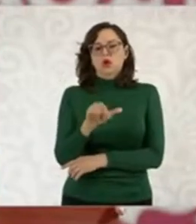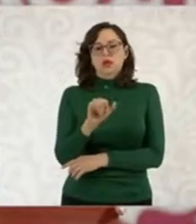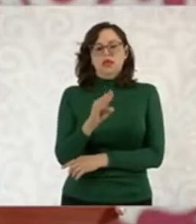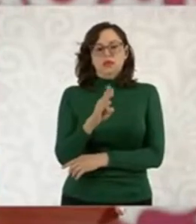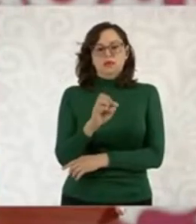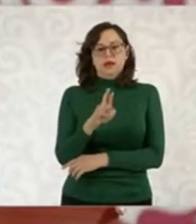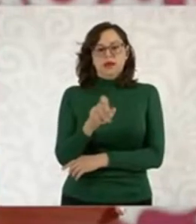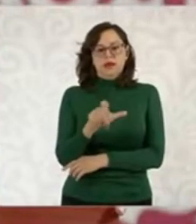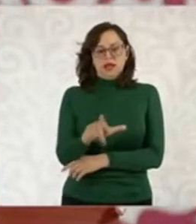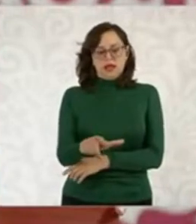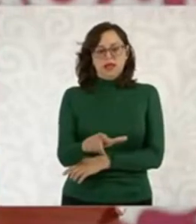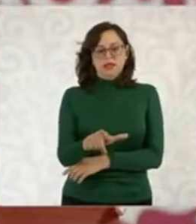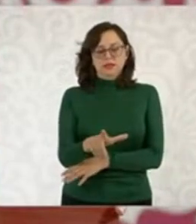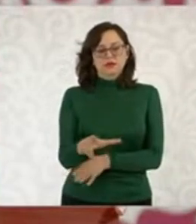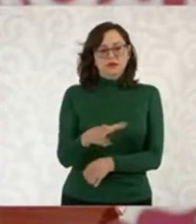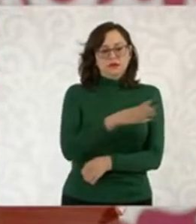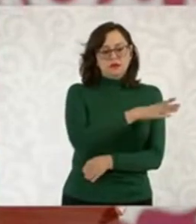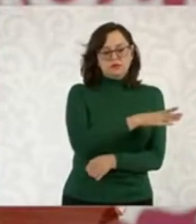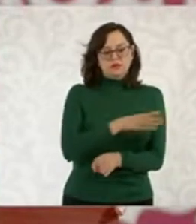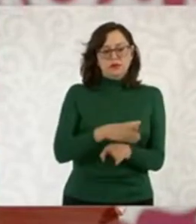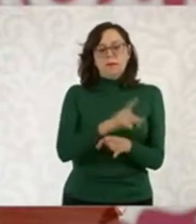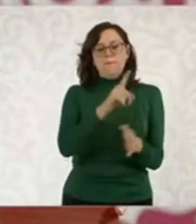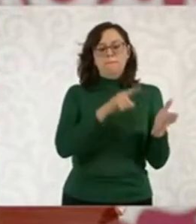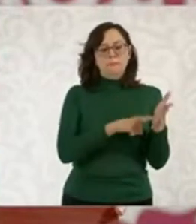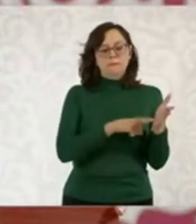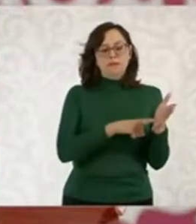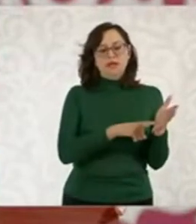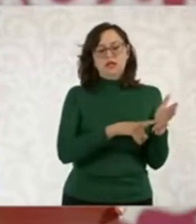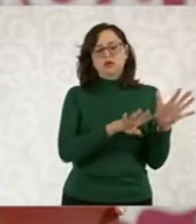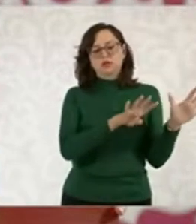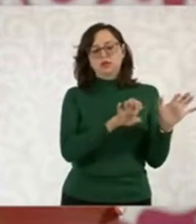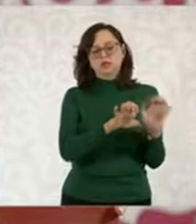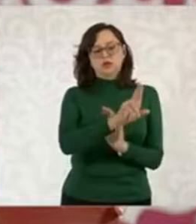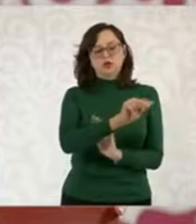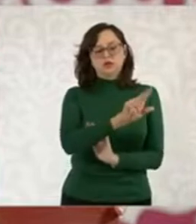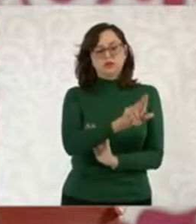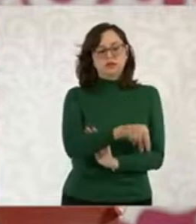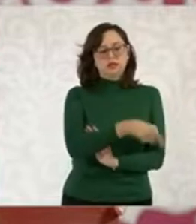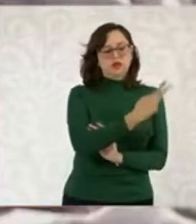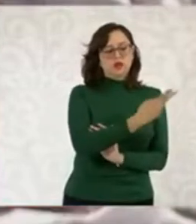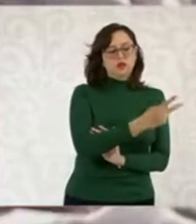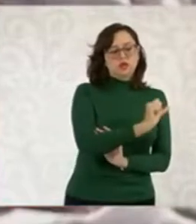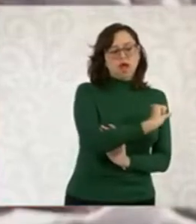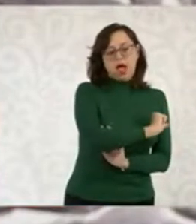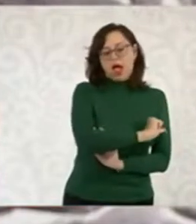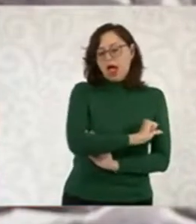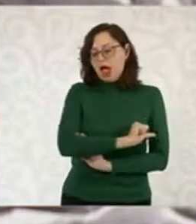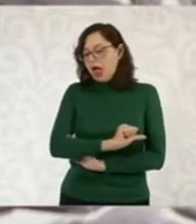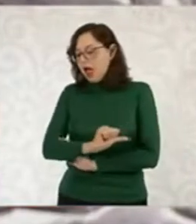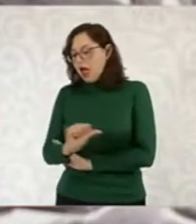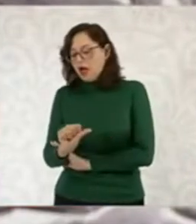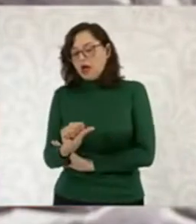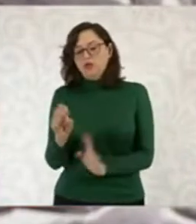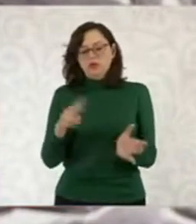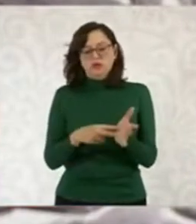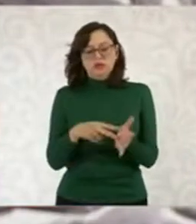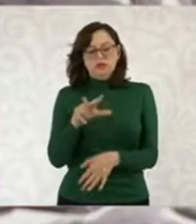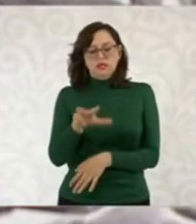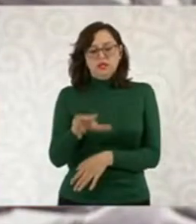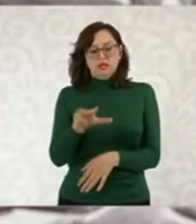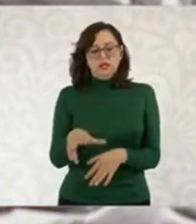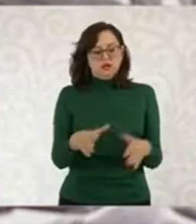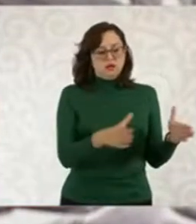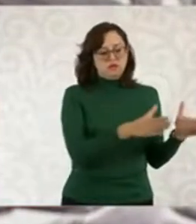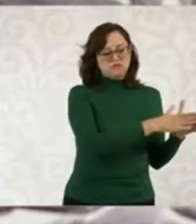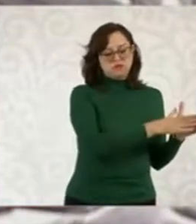ese que vivió México de 1982 al 2018, se hablaba